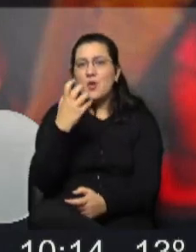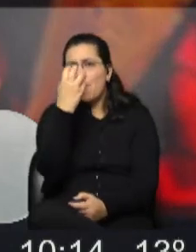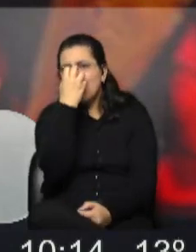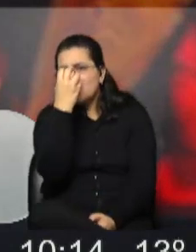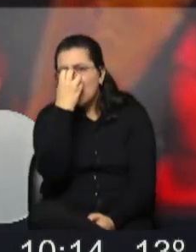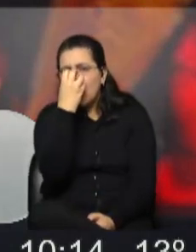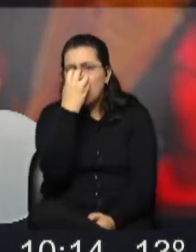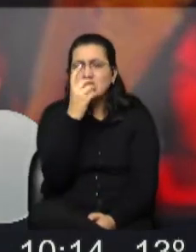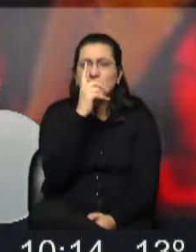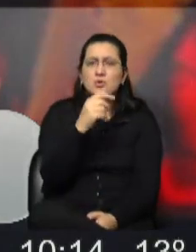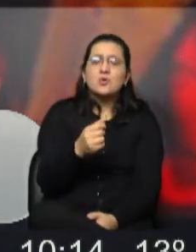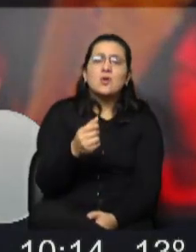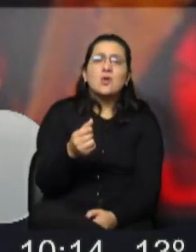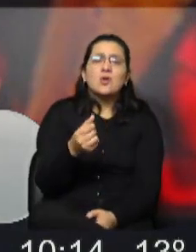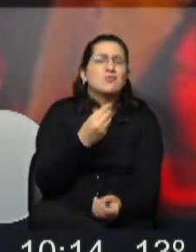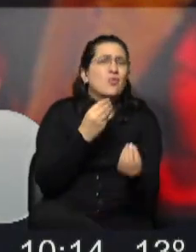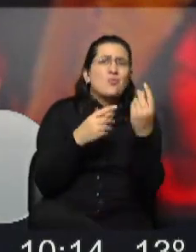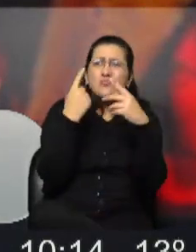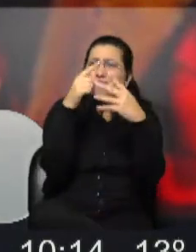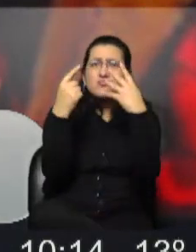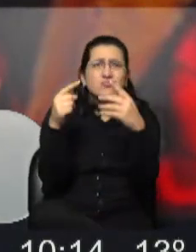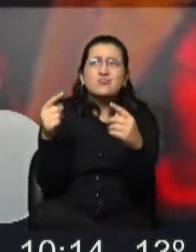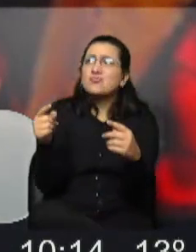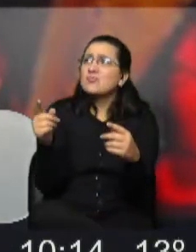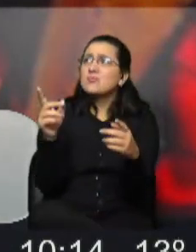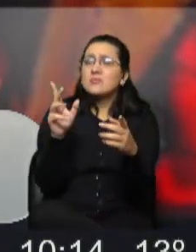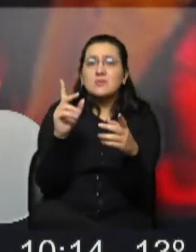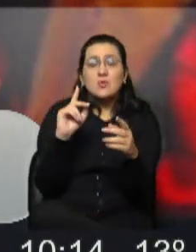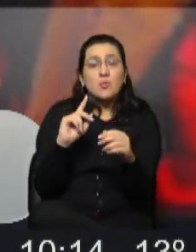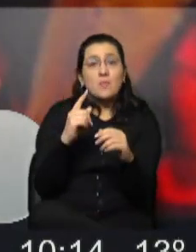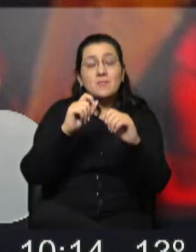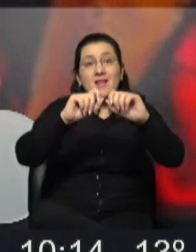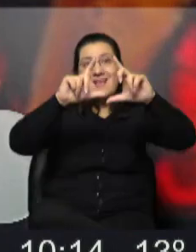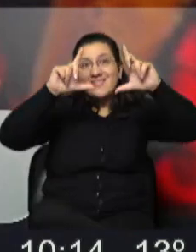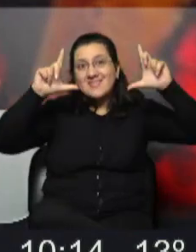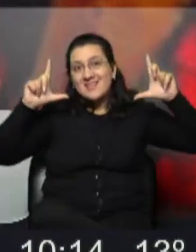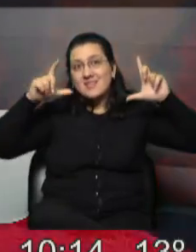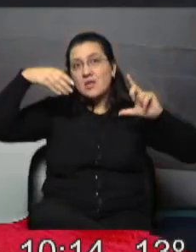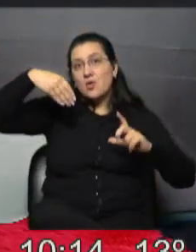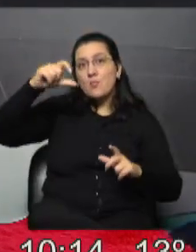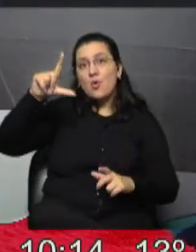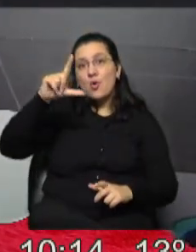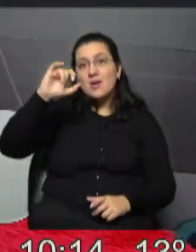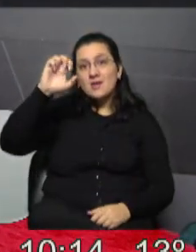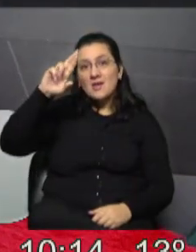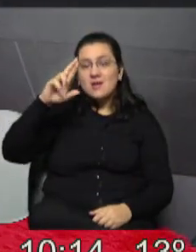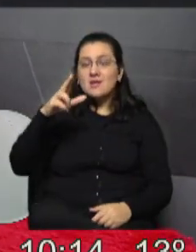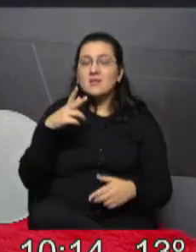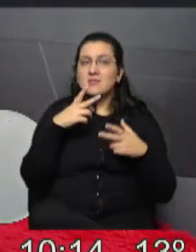payasos, tragafuego, no sé cuánto, y hay como un primer plano de la cara de Molière y